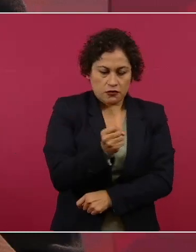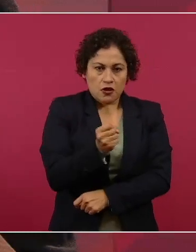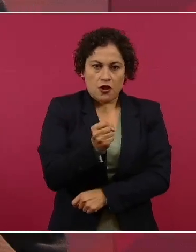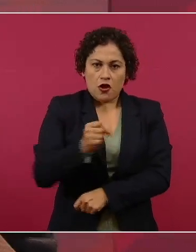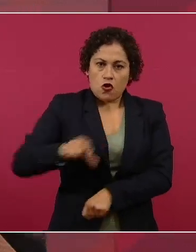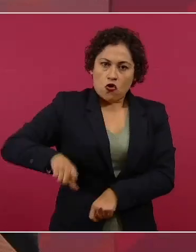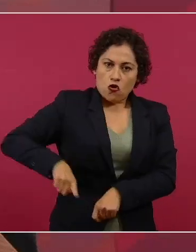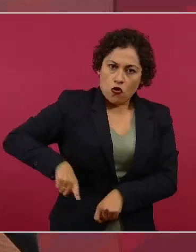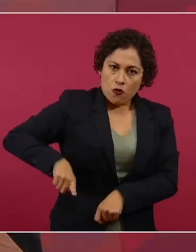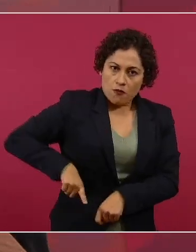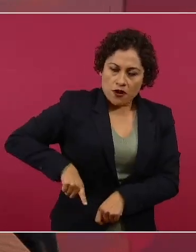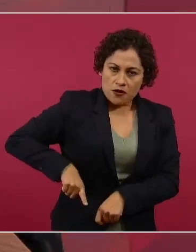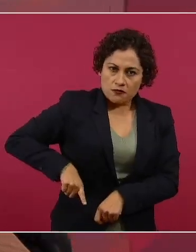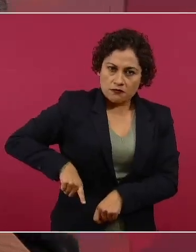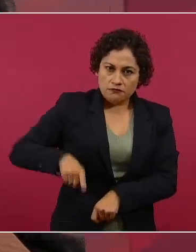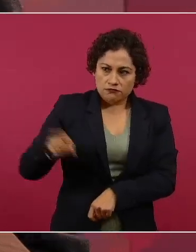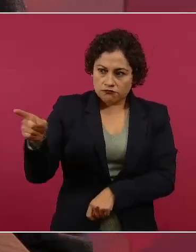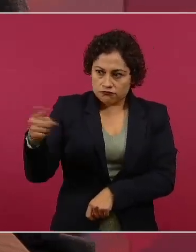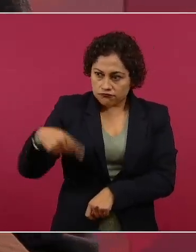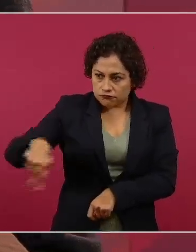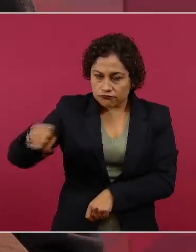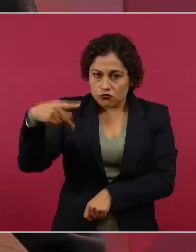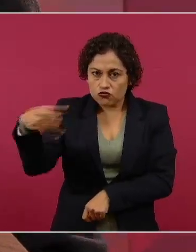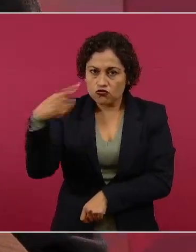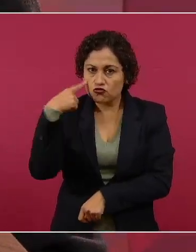Fíjense lo que estamos viviendo ahora.